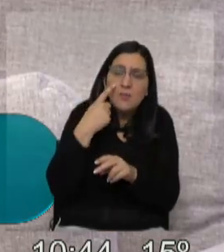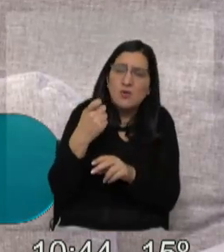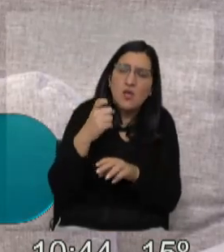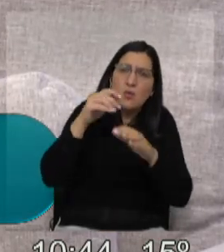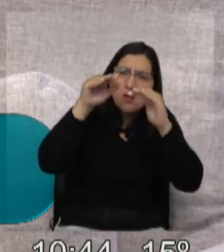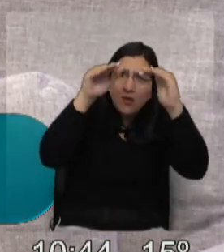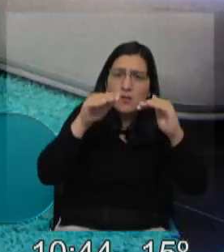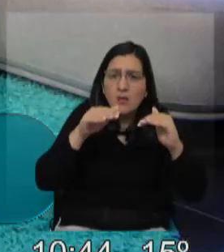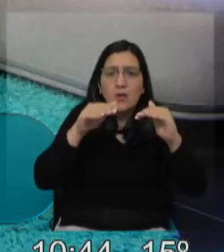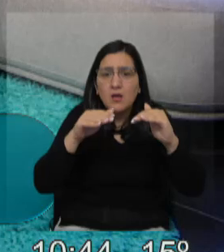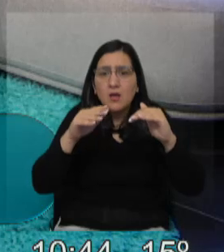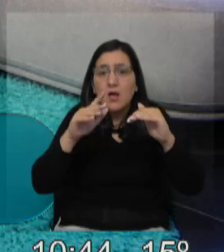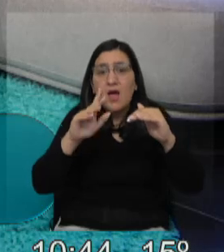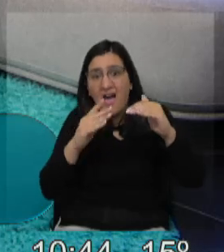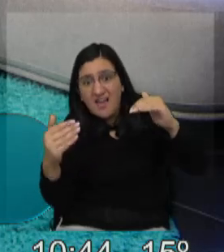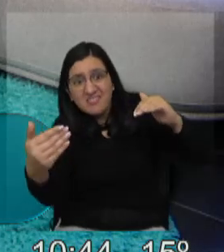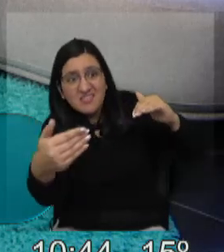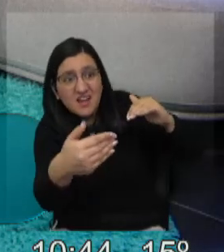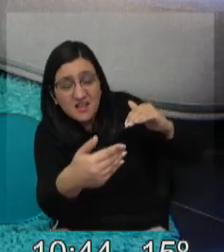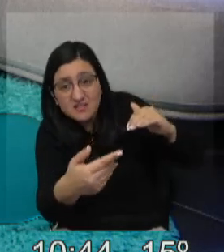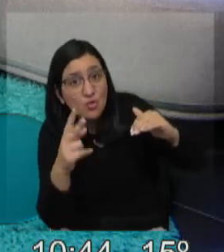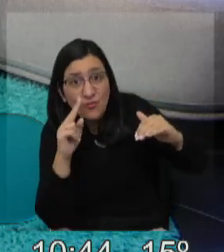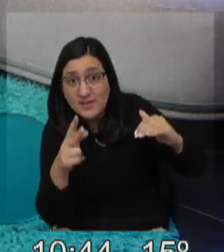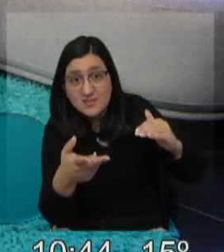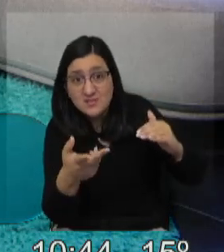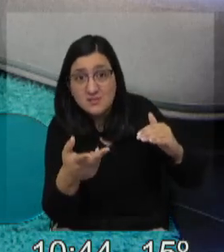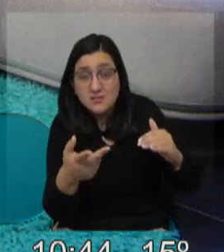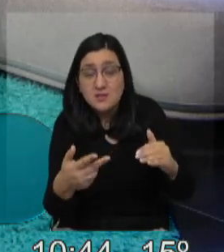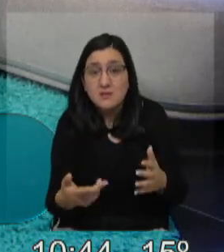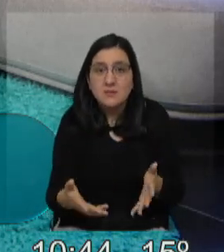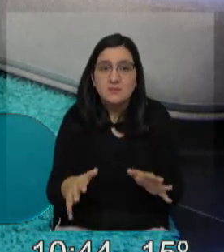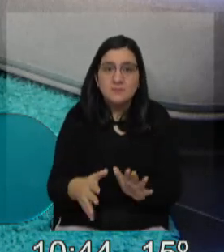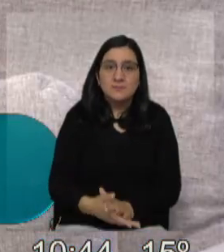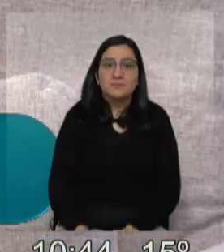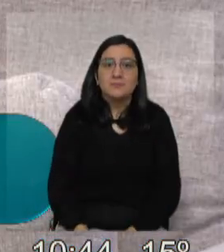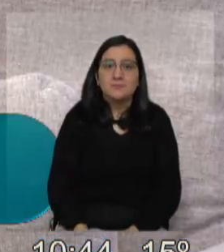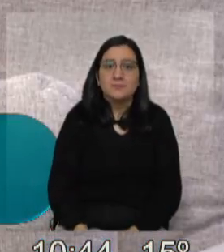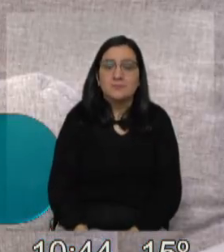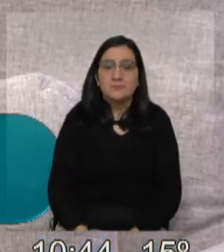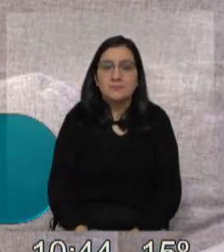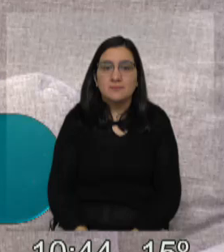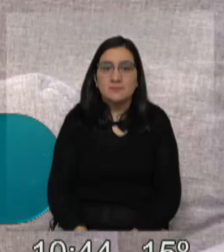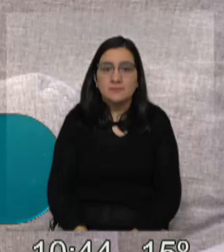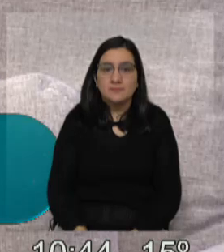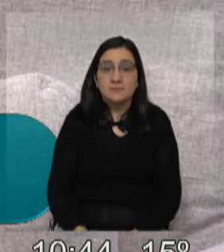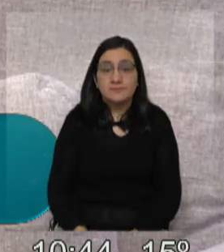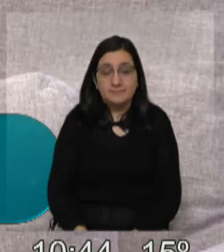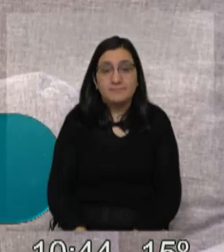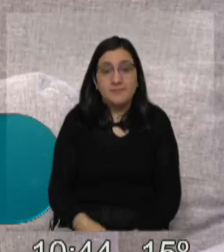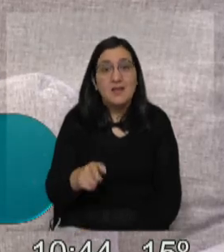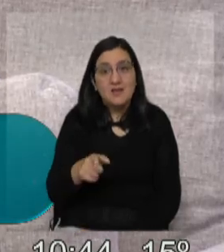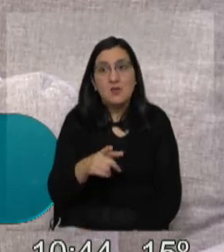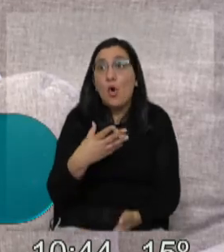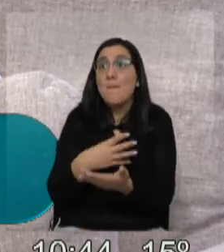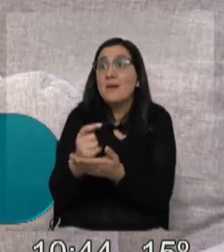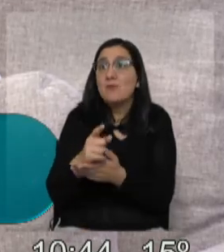cuando abrimos el ropero, tenemos 80 remeras y no estamos viendo las 4 o 5 que usamos en el día a día. Claro. Y ahí vamos y